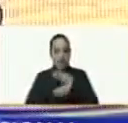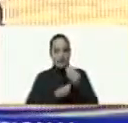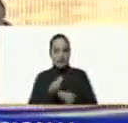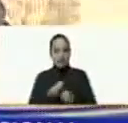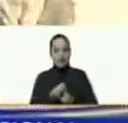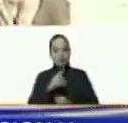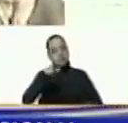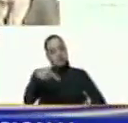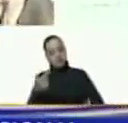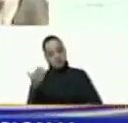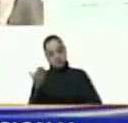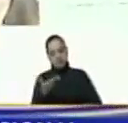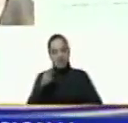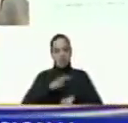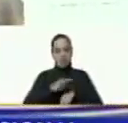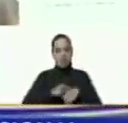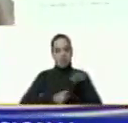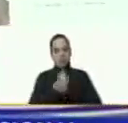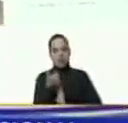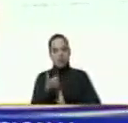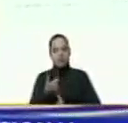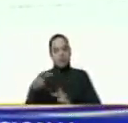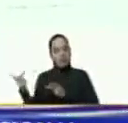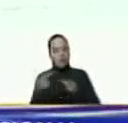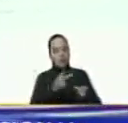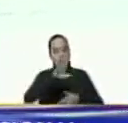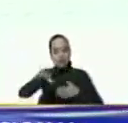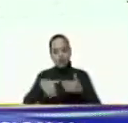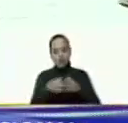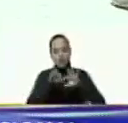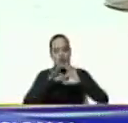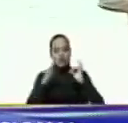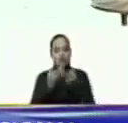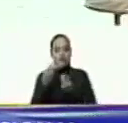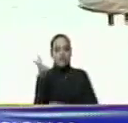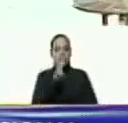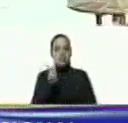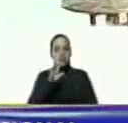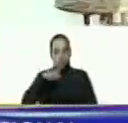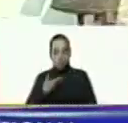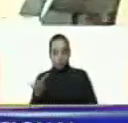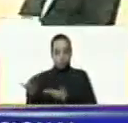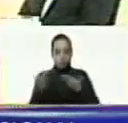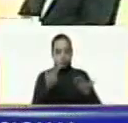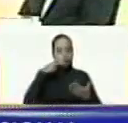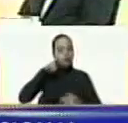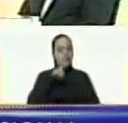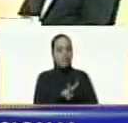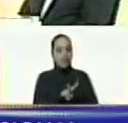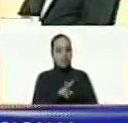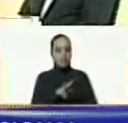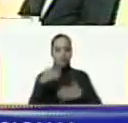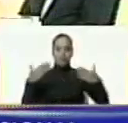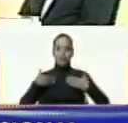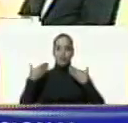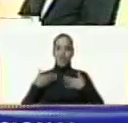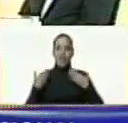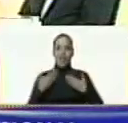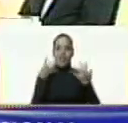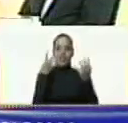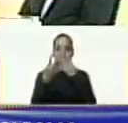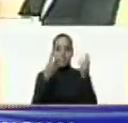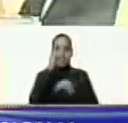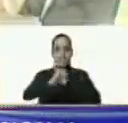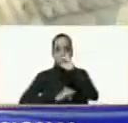con tiempo a disfrutarlo. Invito a toda la familia venezolana a venir con tiempo a disfrutar la Feria Internacional